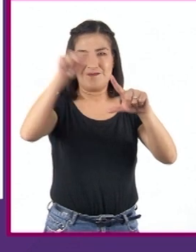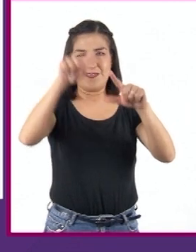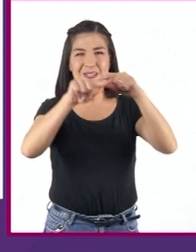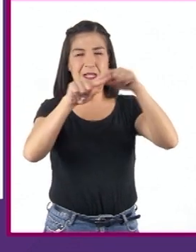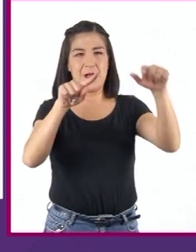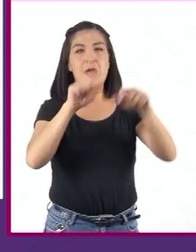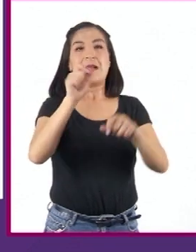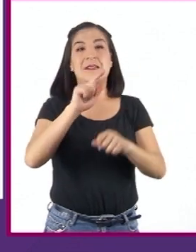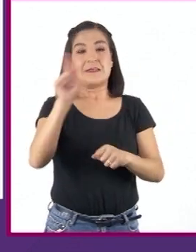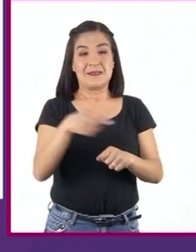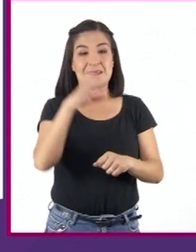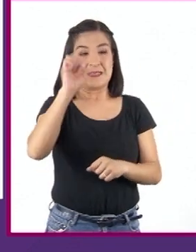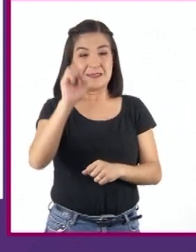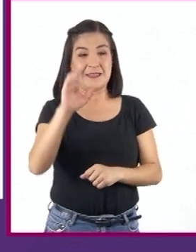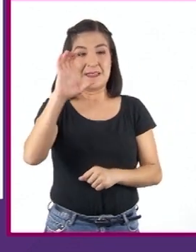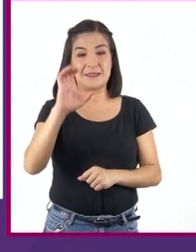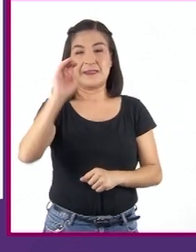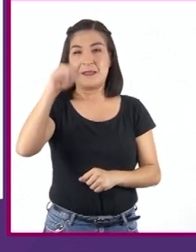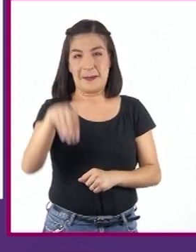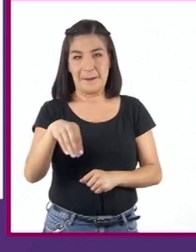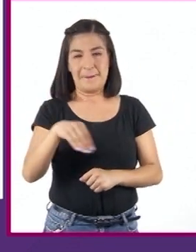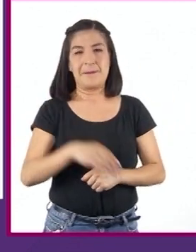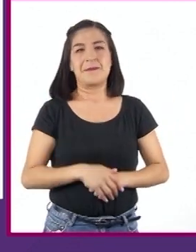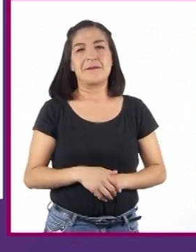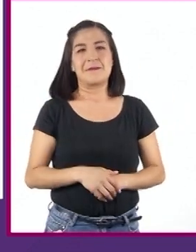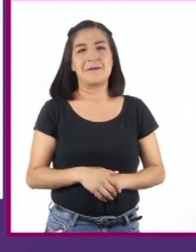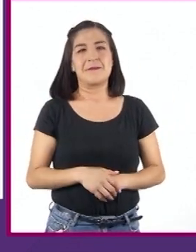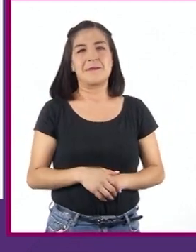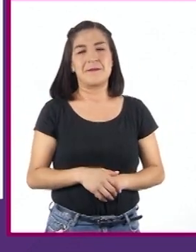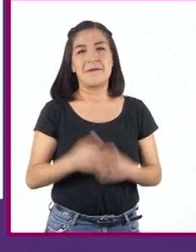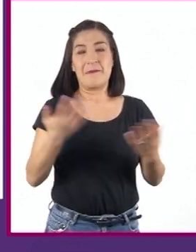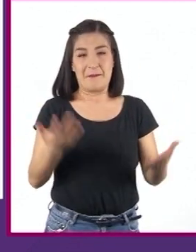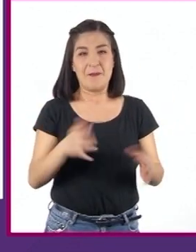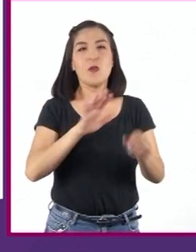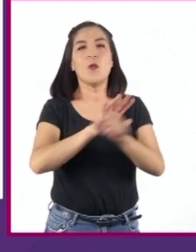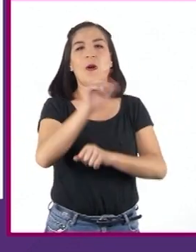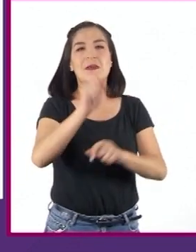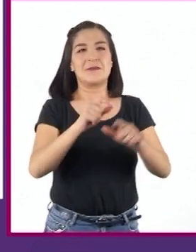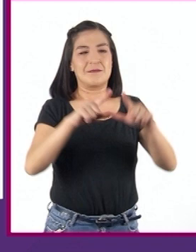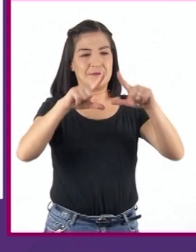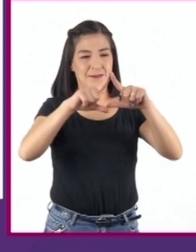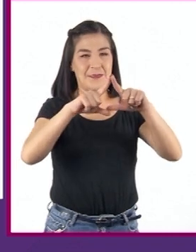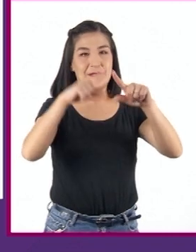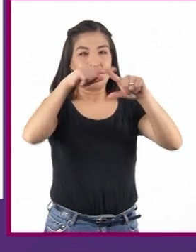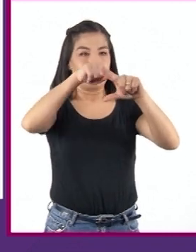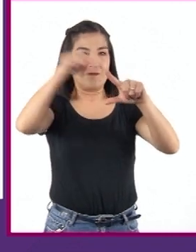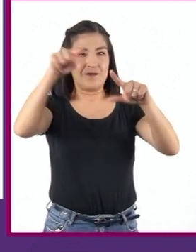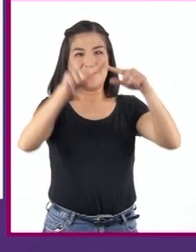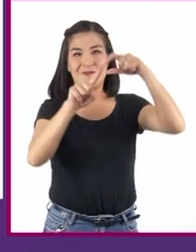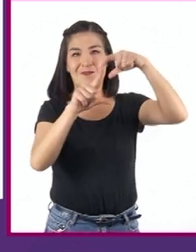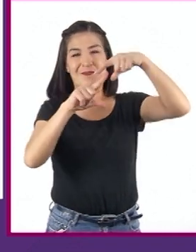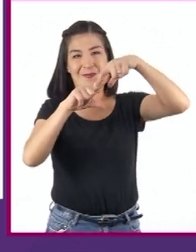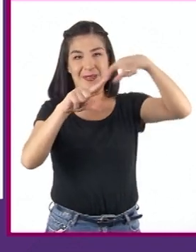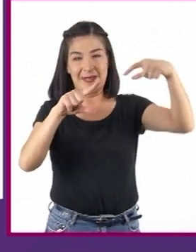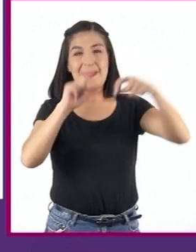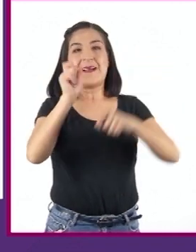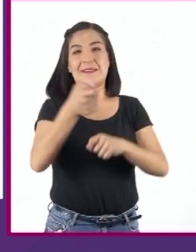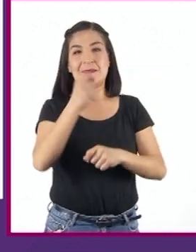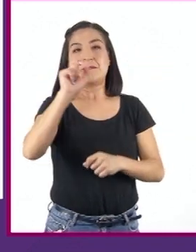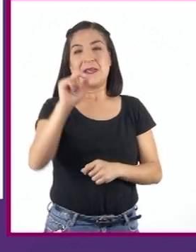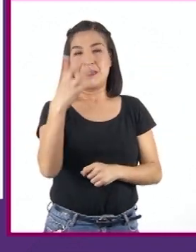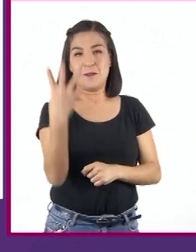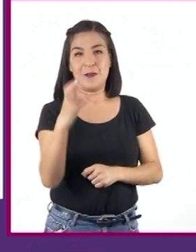el perímetro del rombo es de 60 centímetros y la medida de una de sus diagonales es de